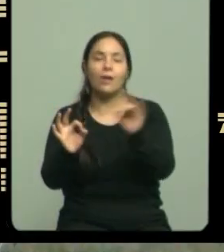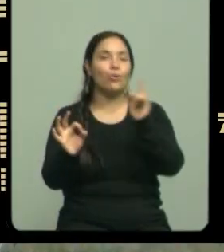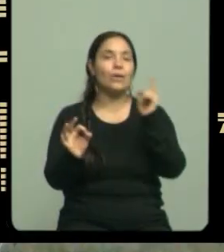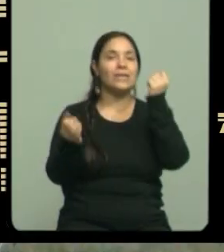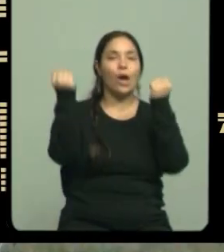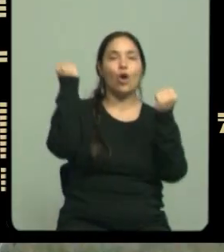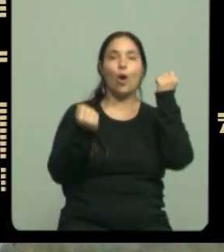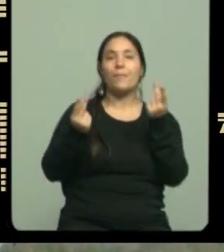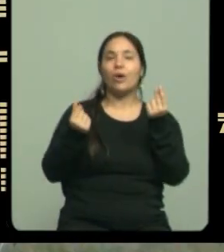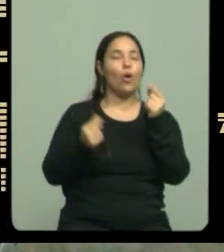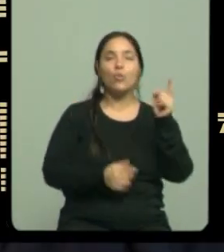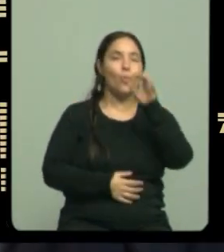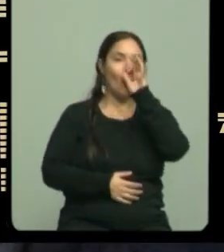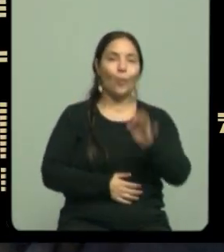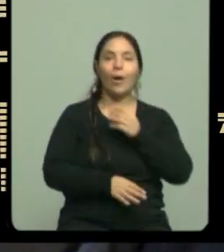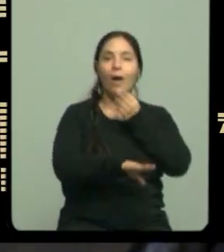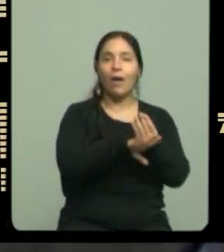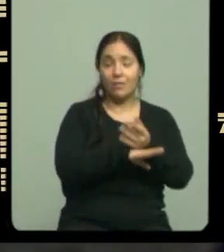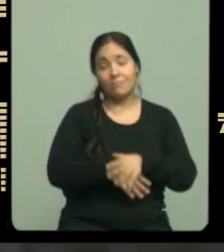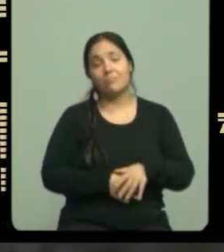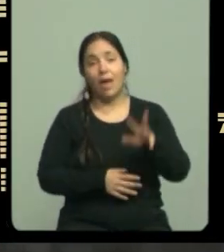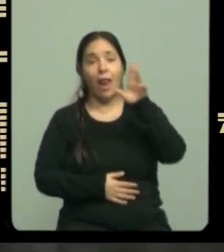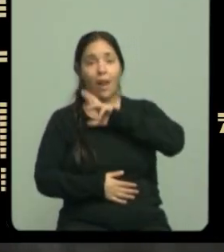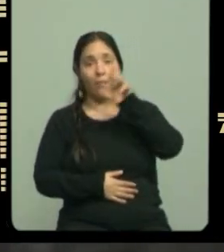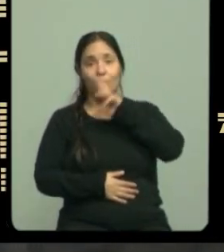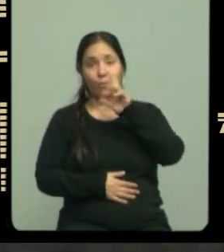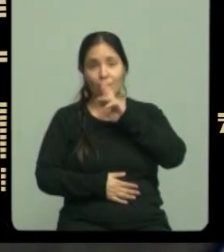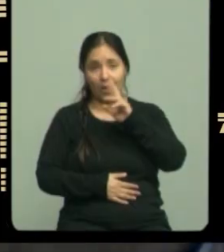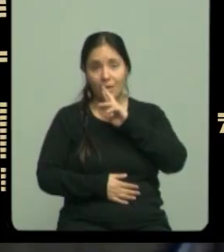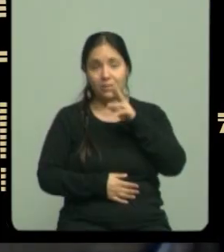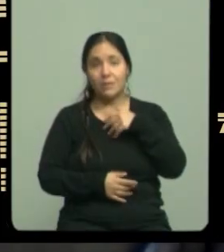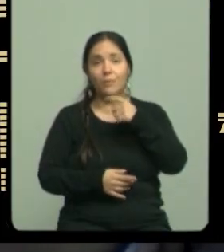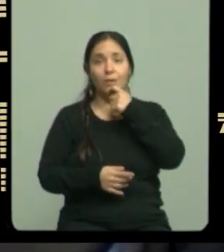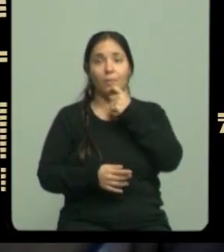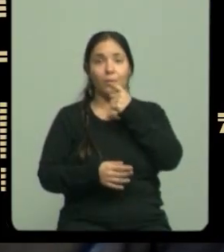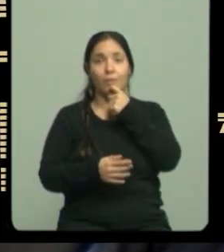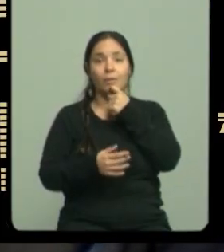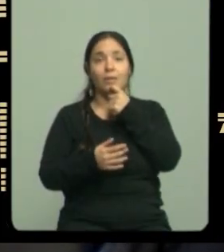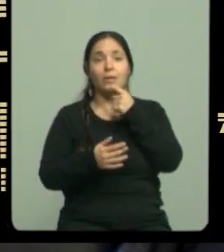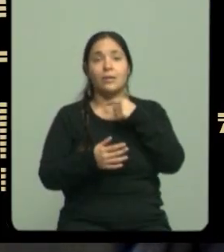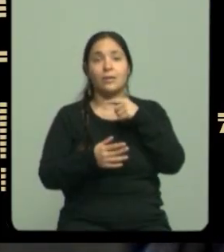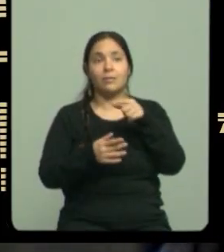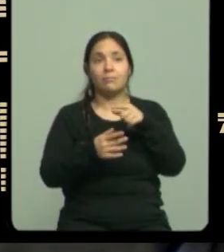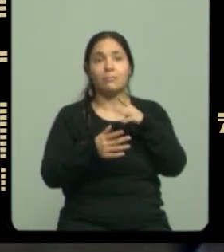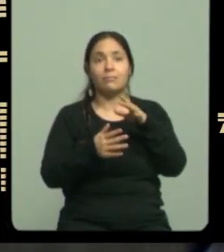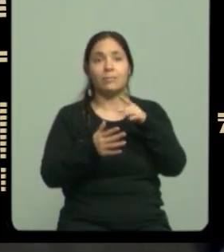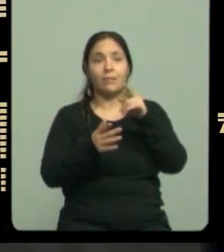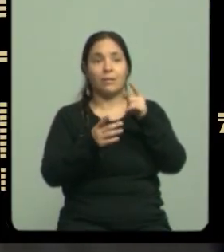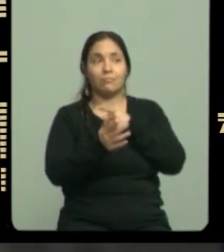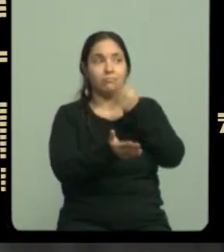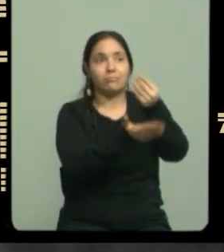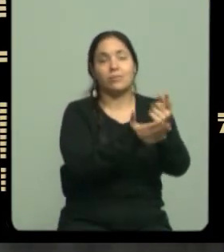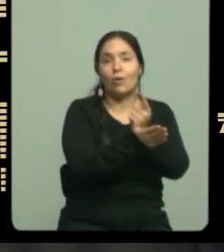con lo económico, por ejemplo, ¿no? Es que a las mujeres nos cuesta llegar a los ámbitos de decisión. Es por eso que se han tenido que